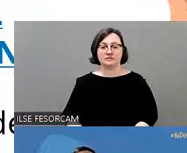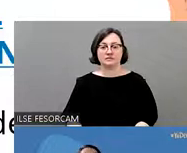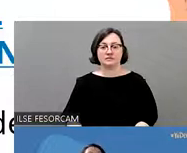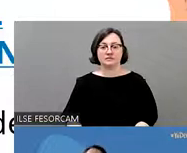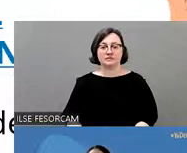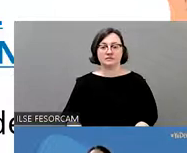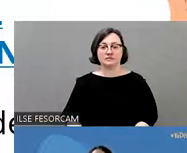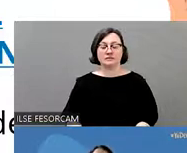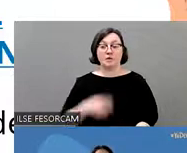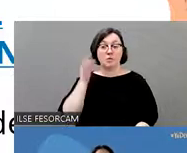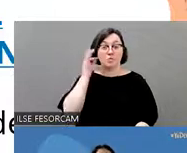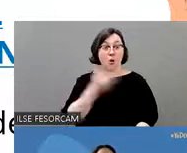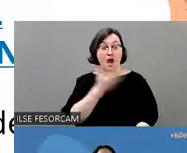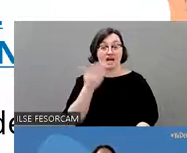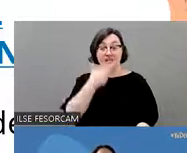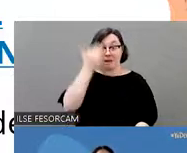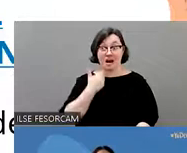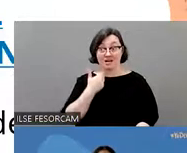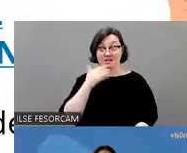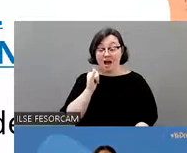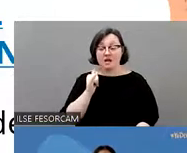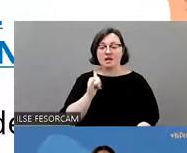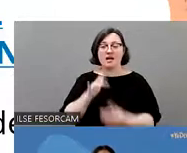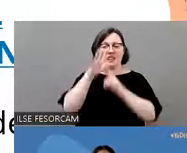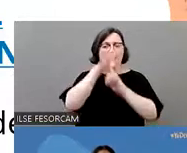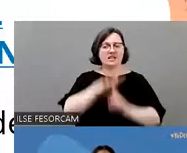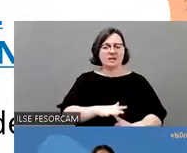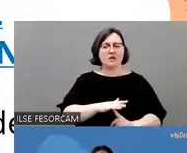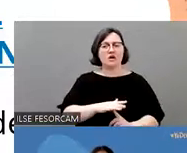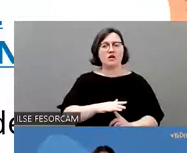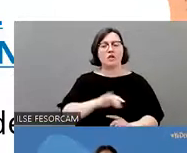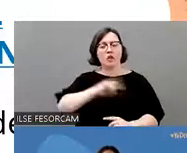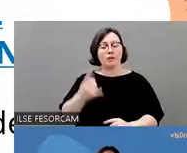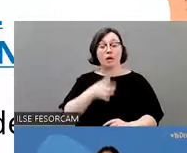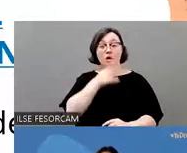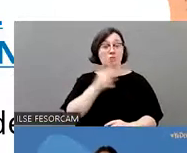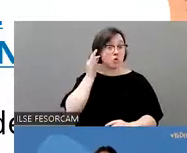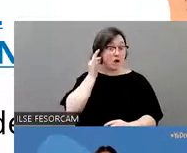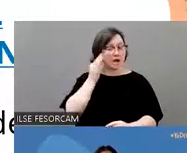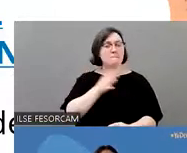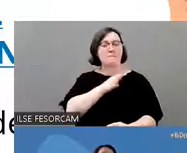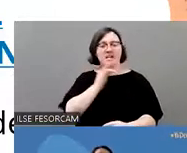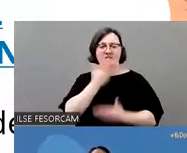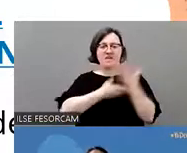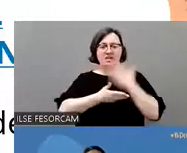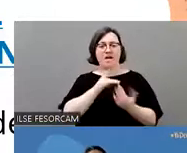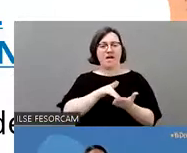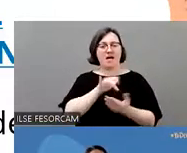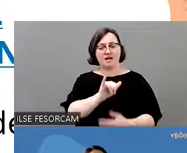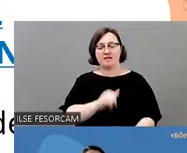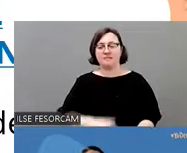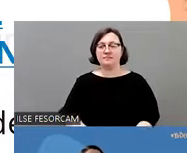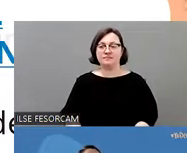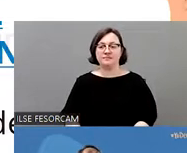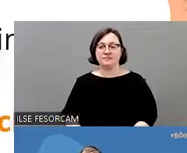discapacidad. Las mujeres con parálisis cerebral tenemos discriminación por ser mujer y por tener una discapacidad.